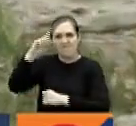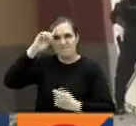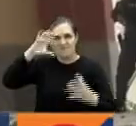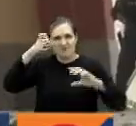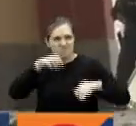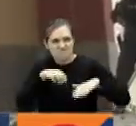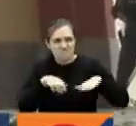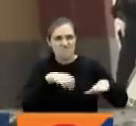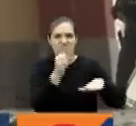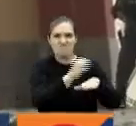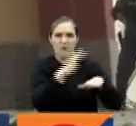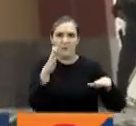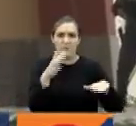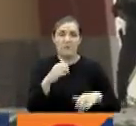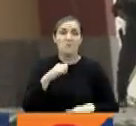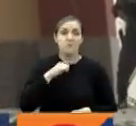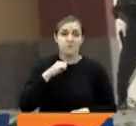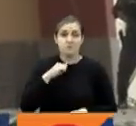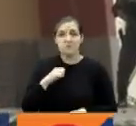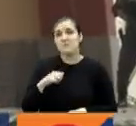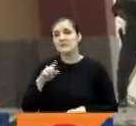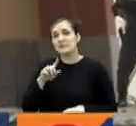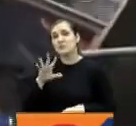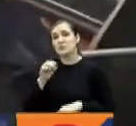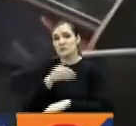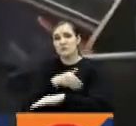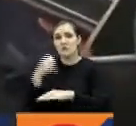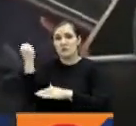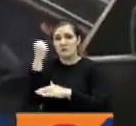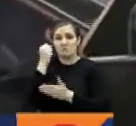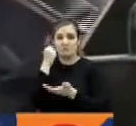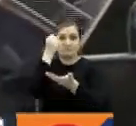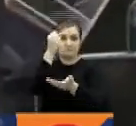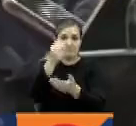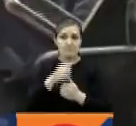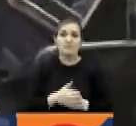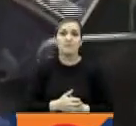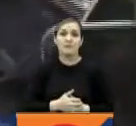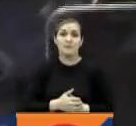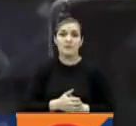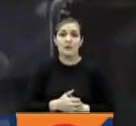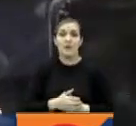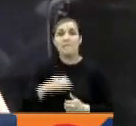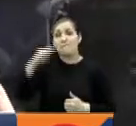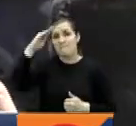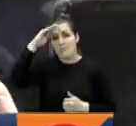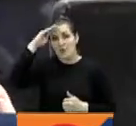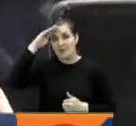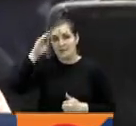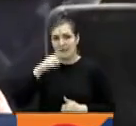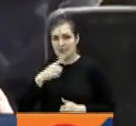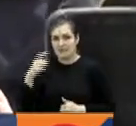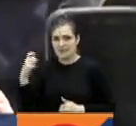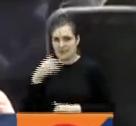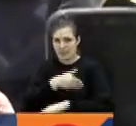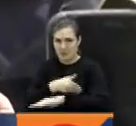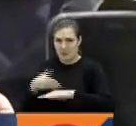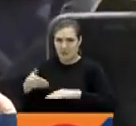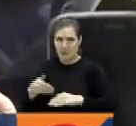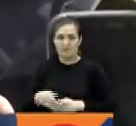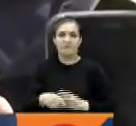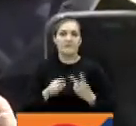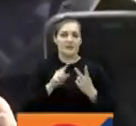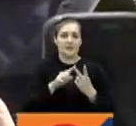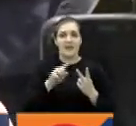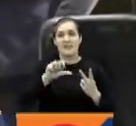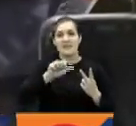millones de pesos de recompensa por información sobre los responsables. CIA Policía Nacional, 10 millones de pesos, gobernación y